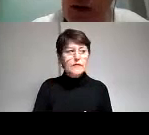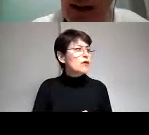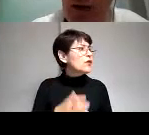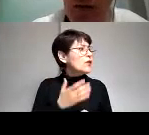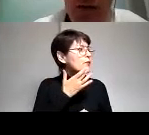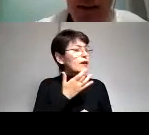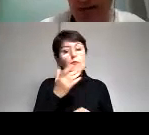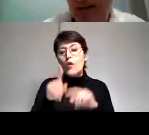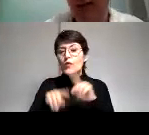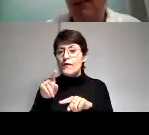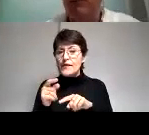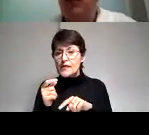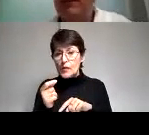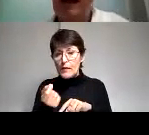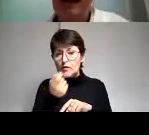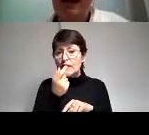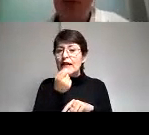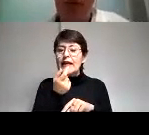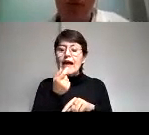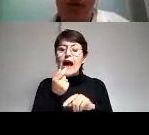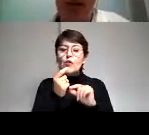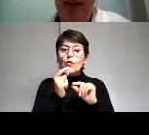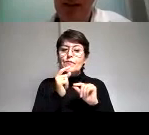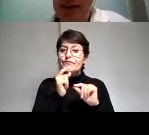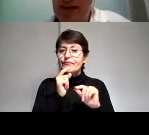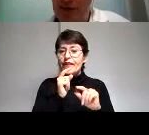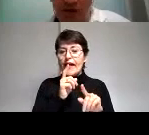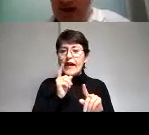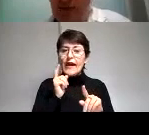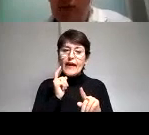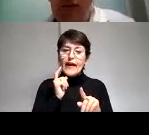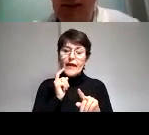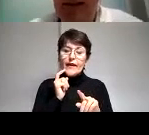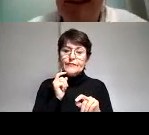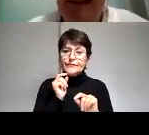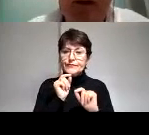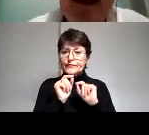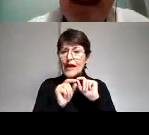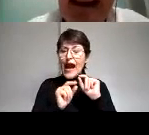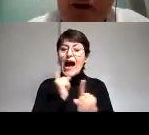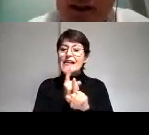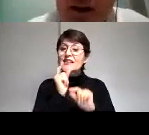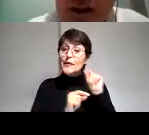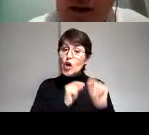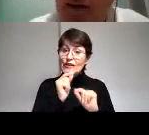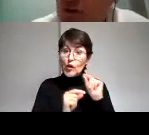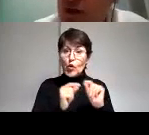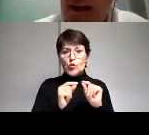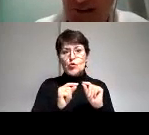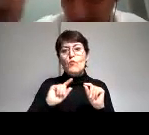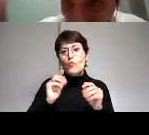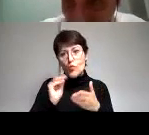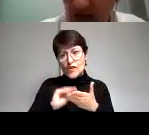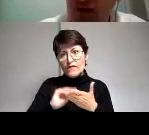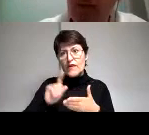ácido clavulánico, que ya sabéis que producen diarreas por problemas porque nos cargamos toda la flora intestinal, ¿no? El Lactobacillus acidophilus,